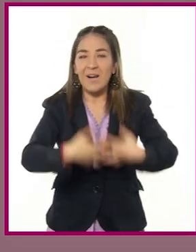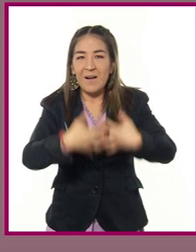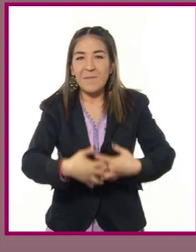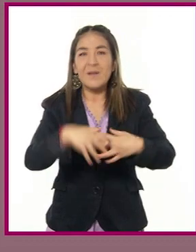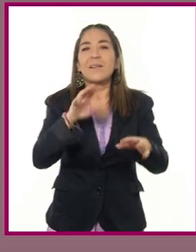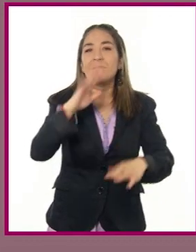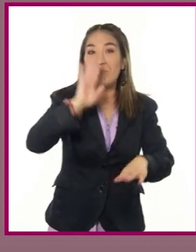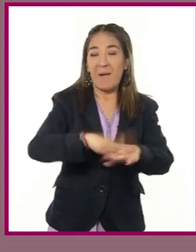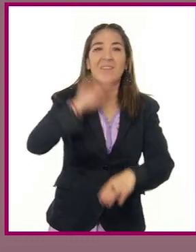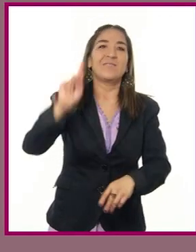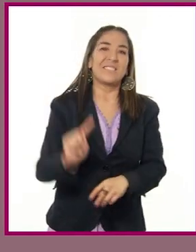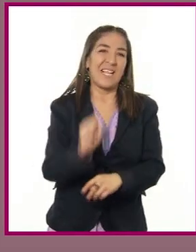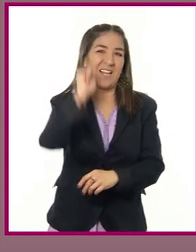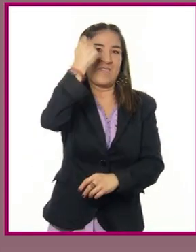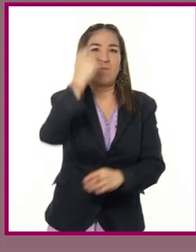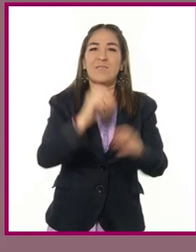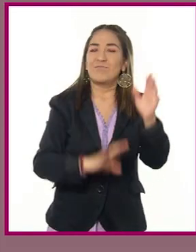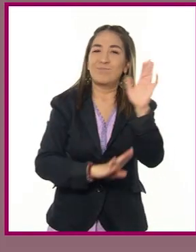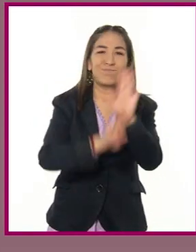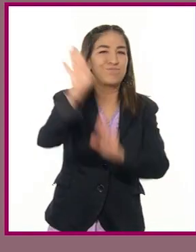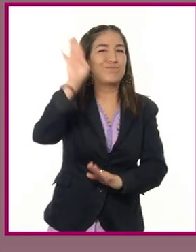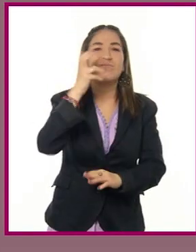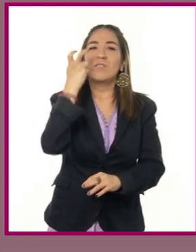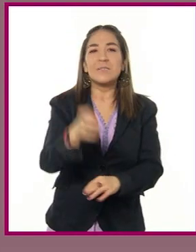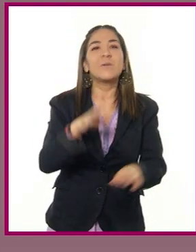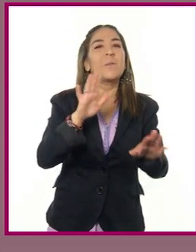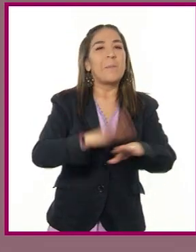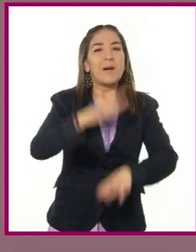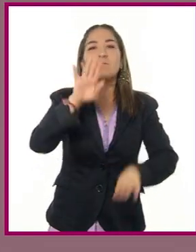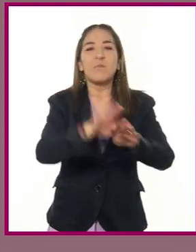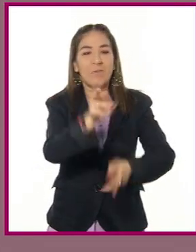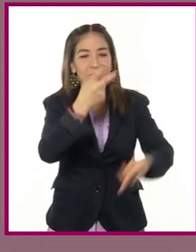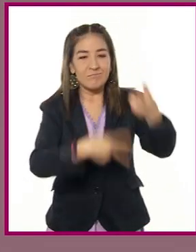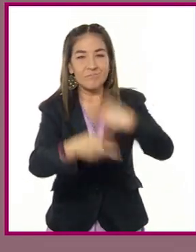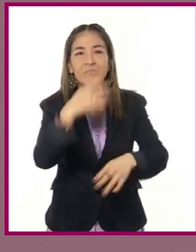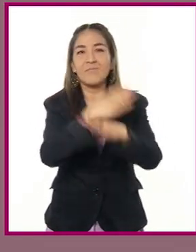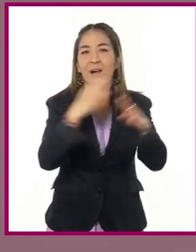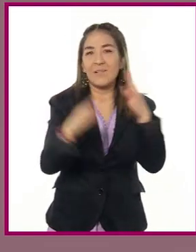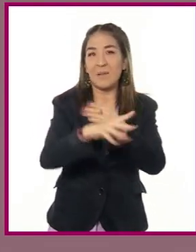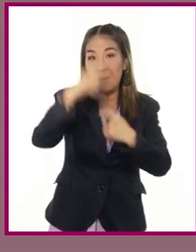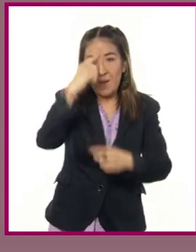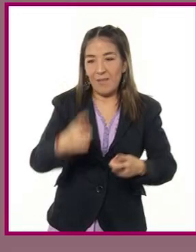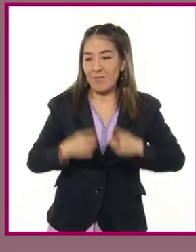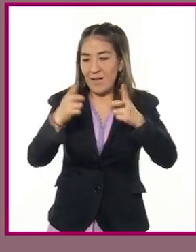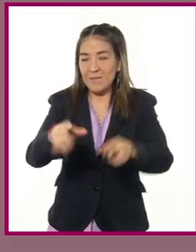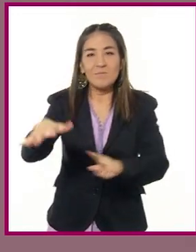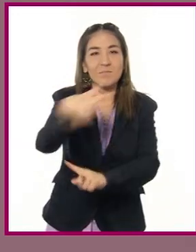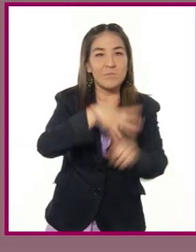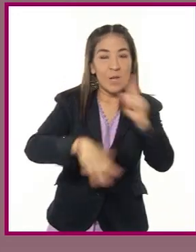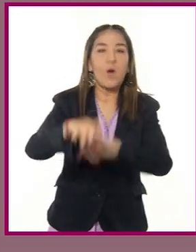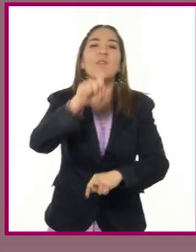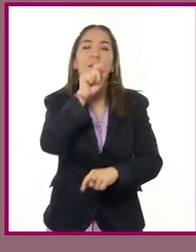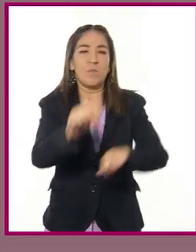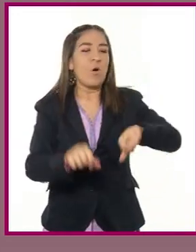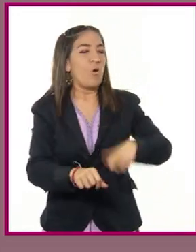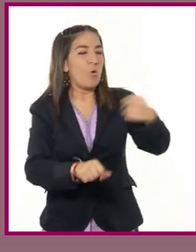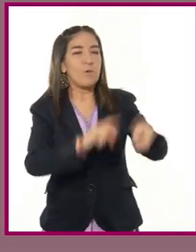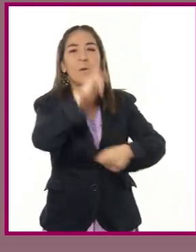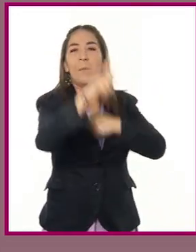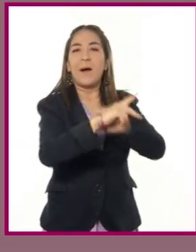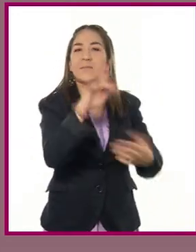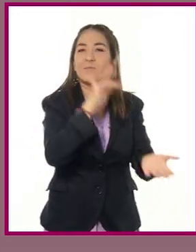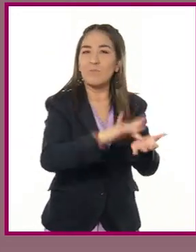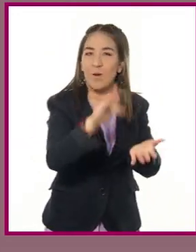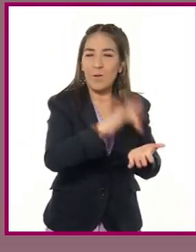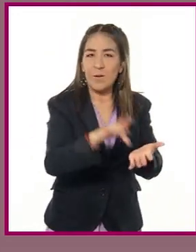avanzado desarrollo tecnológico que les permiten generar bienes de consumo para su propia población y para las de otros países. Tienen